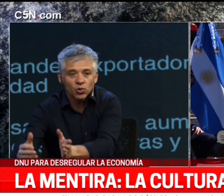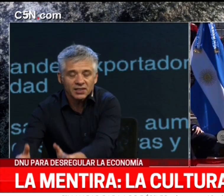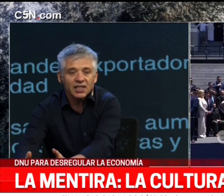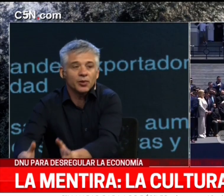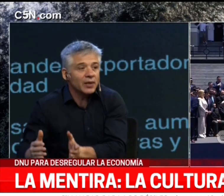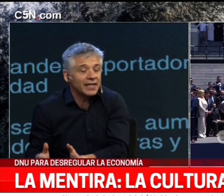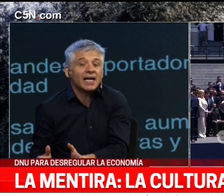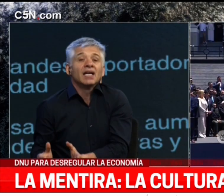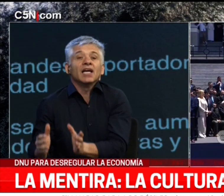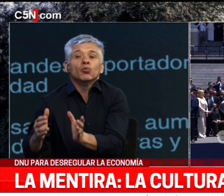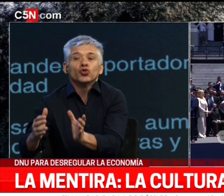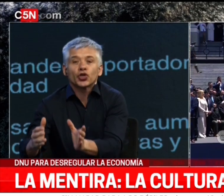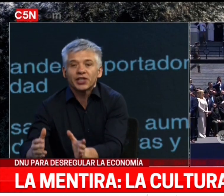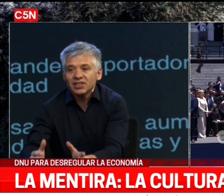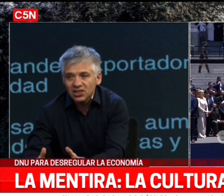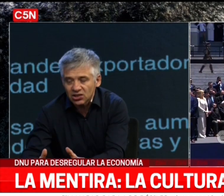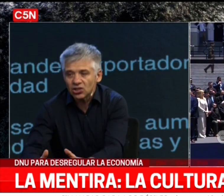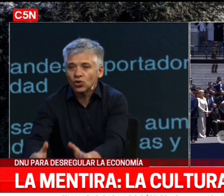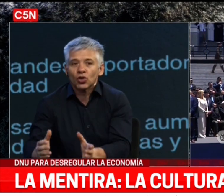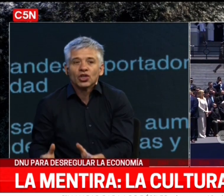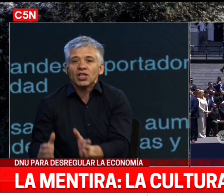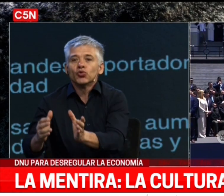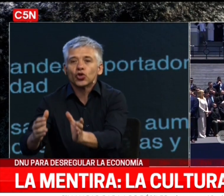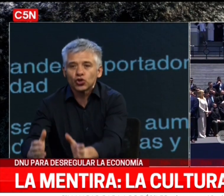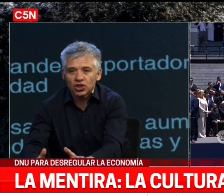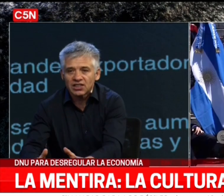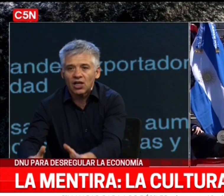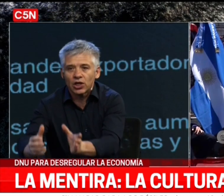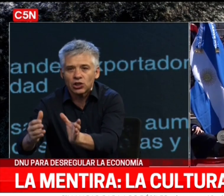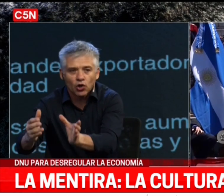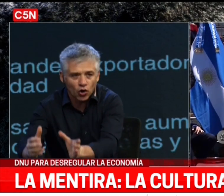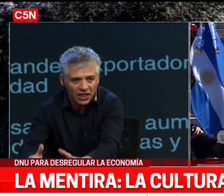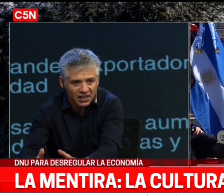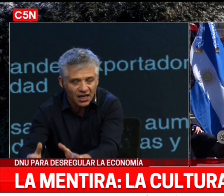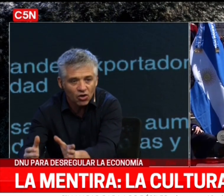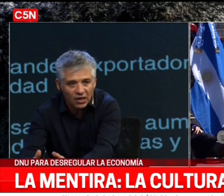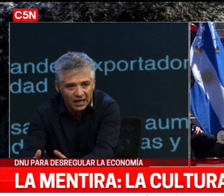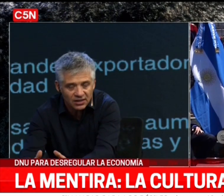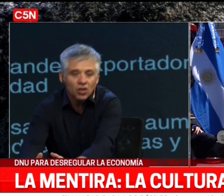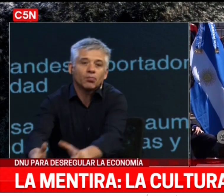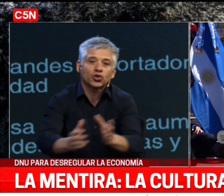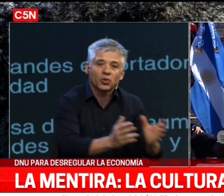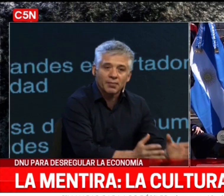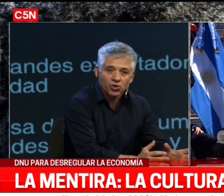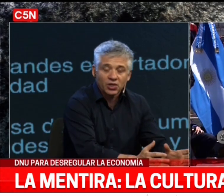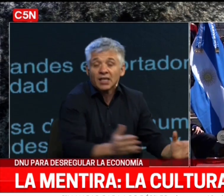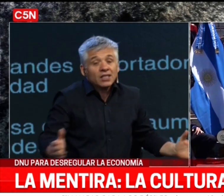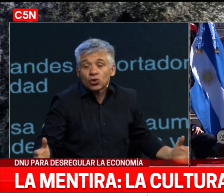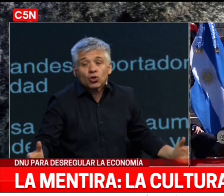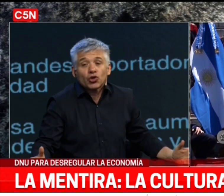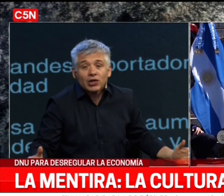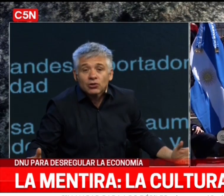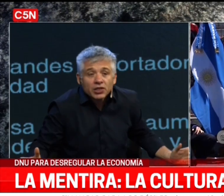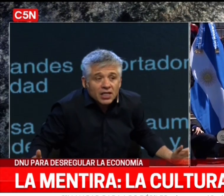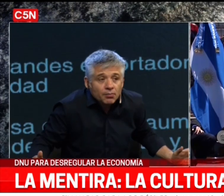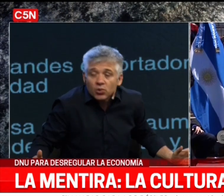la rúa etcétera privilegia el mundo rentístico y el mundo centrado las oligarquías locales por sobre las mayorías y esos